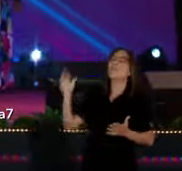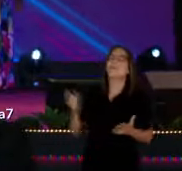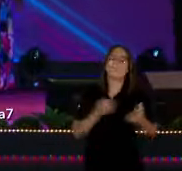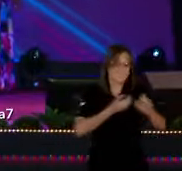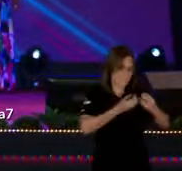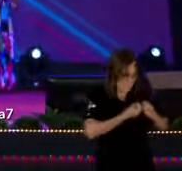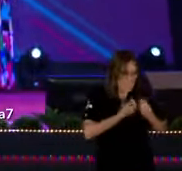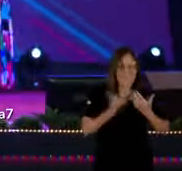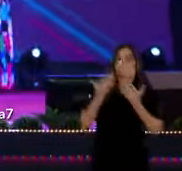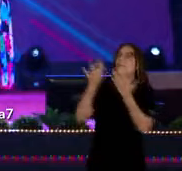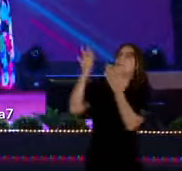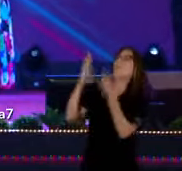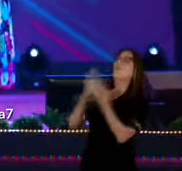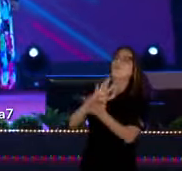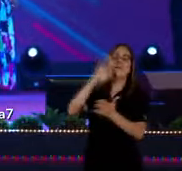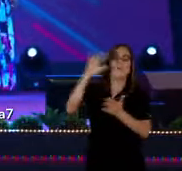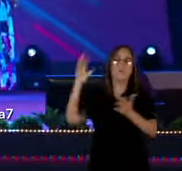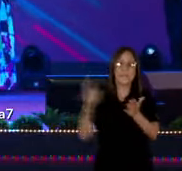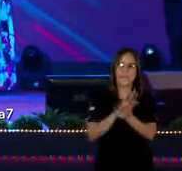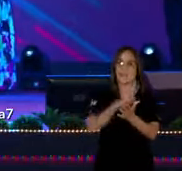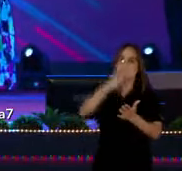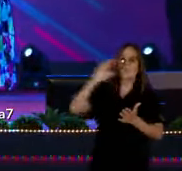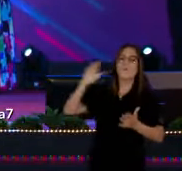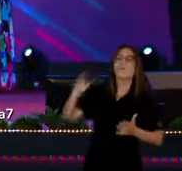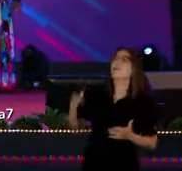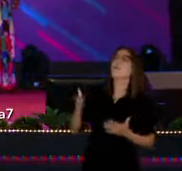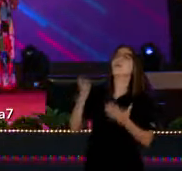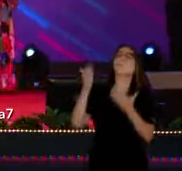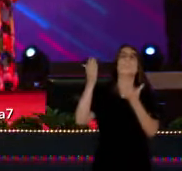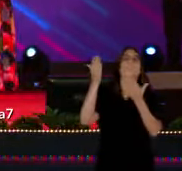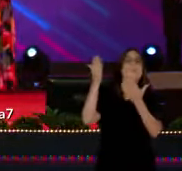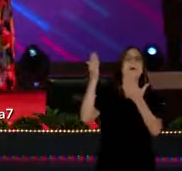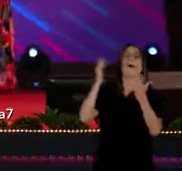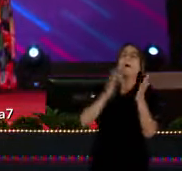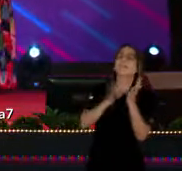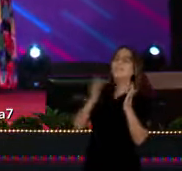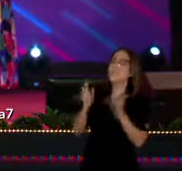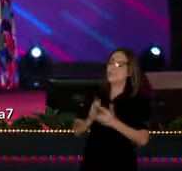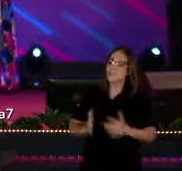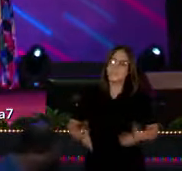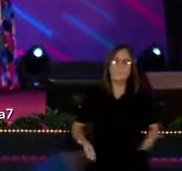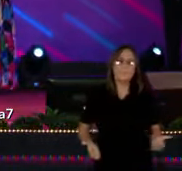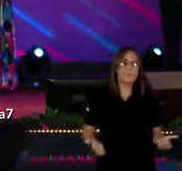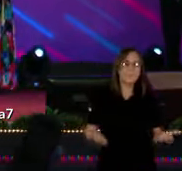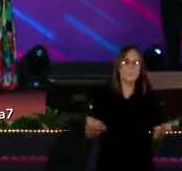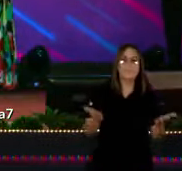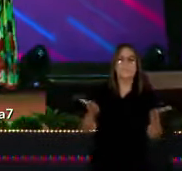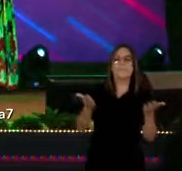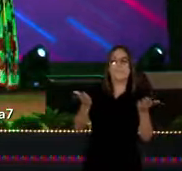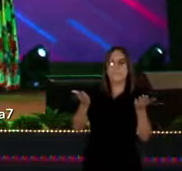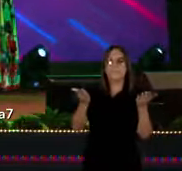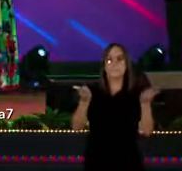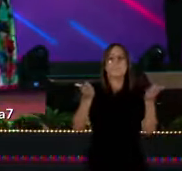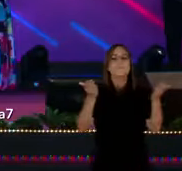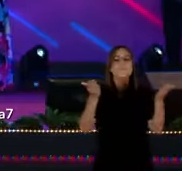gloria, te doy gloria, gloria, a ti